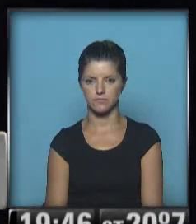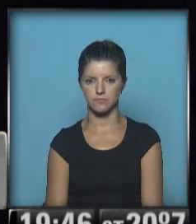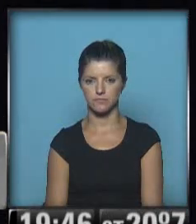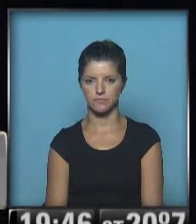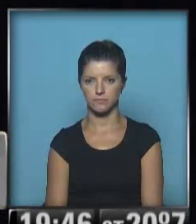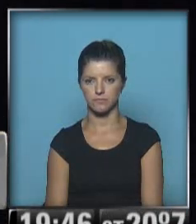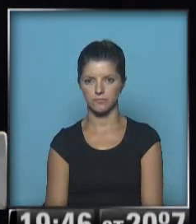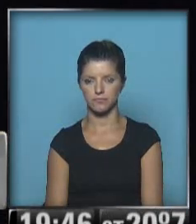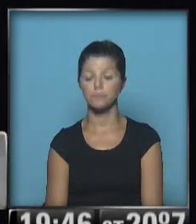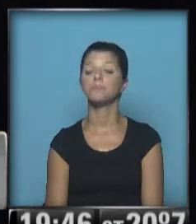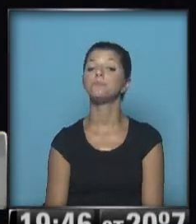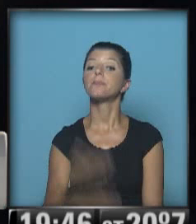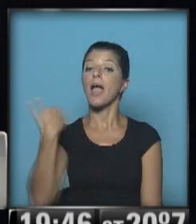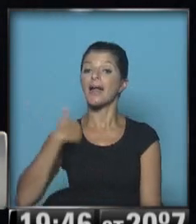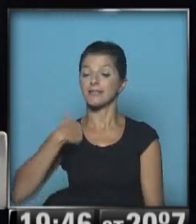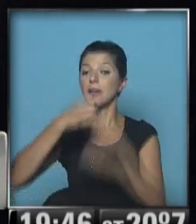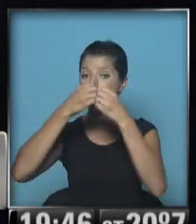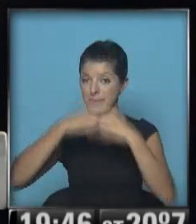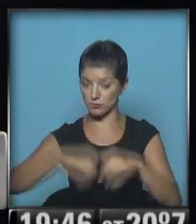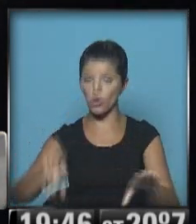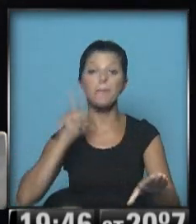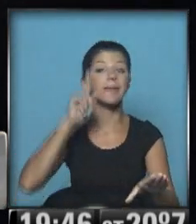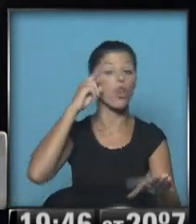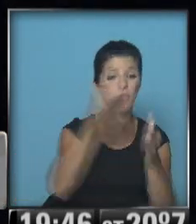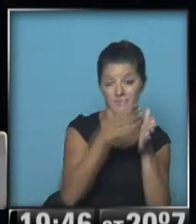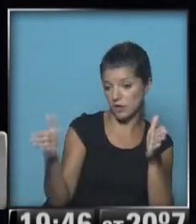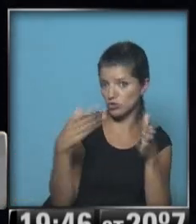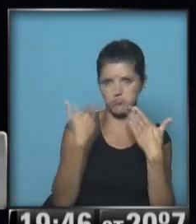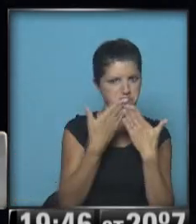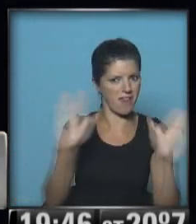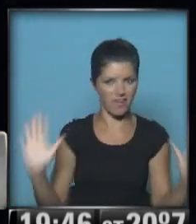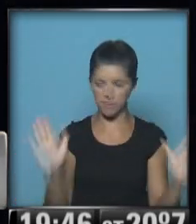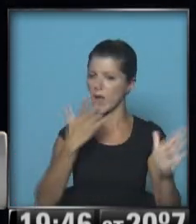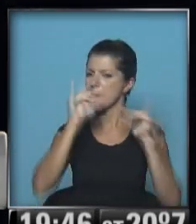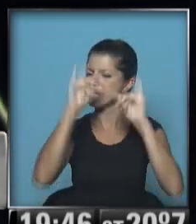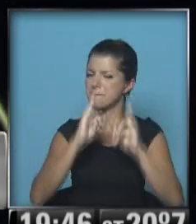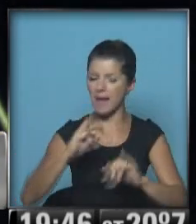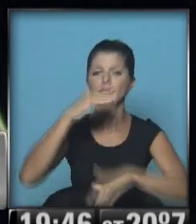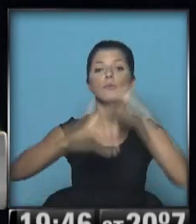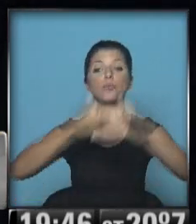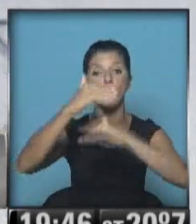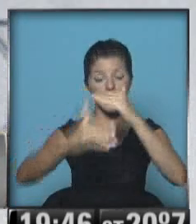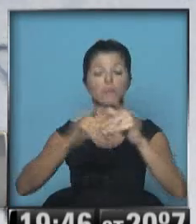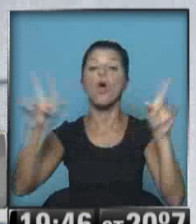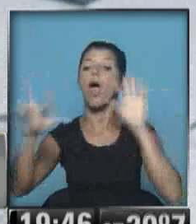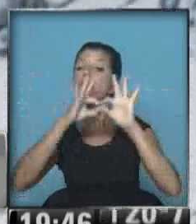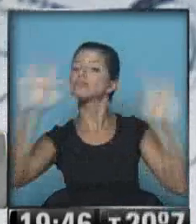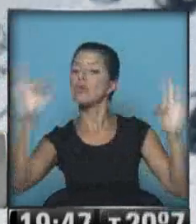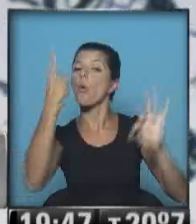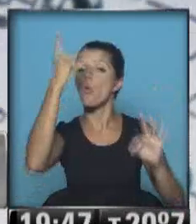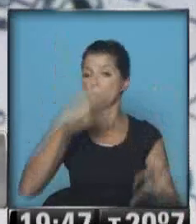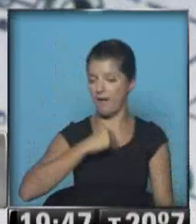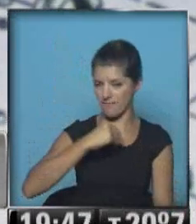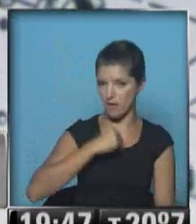argentino Argentina comenzó el siglo XX viviendo libremente en paz y progreso bajo el lema un alma